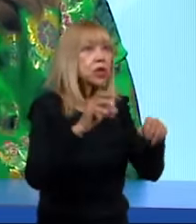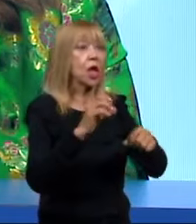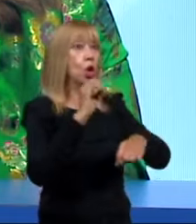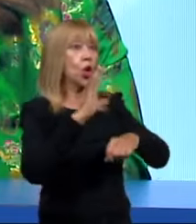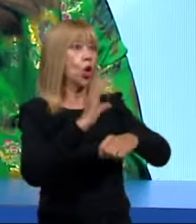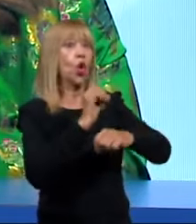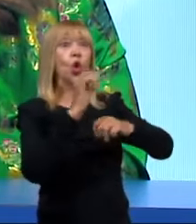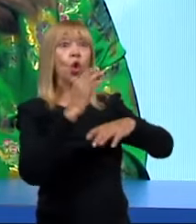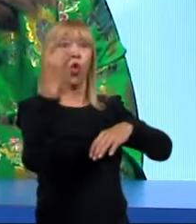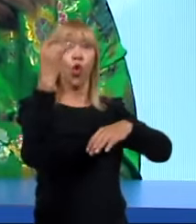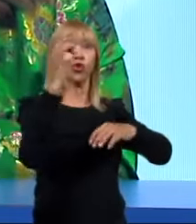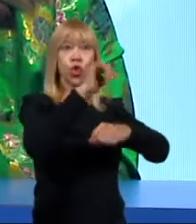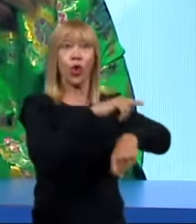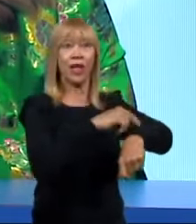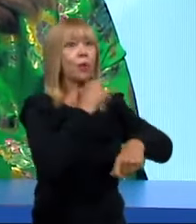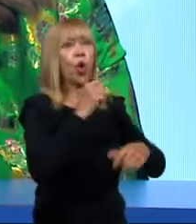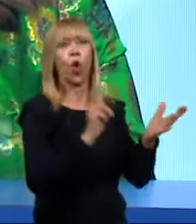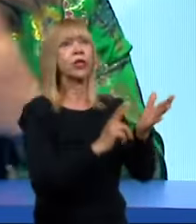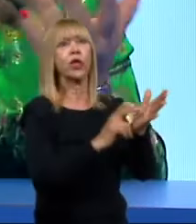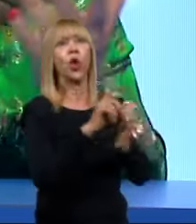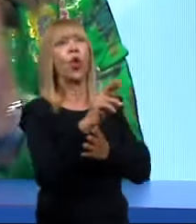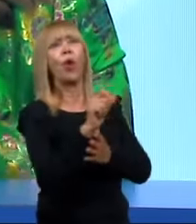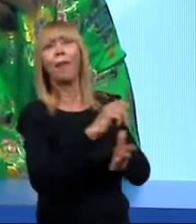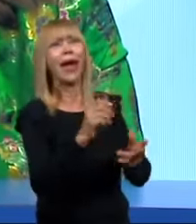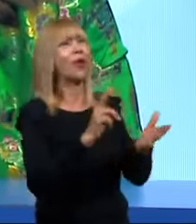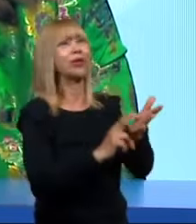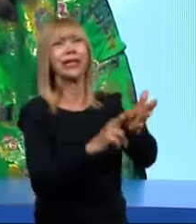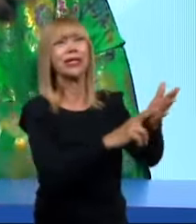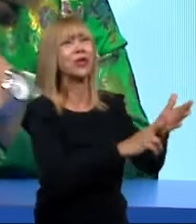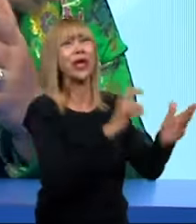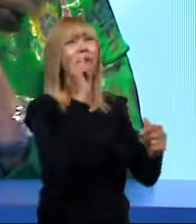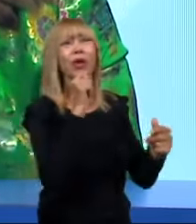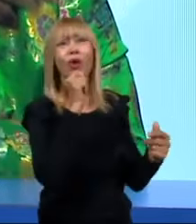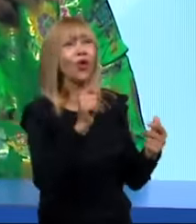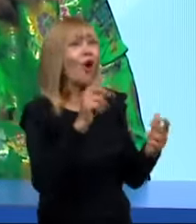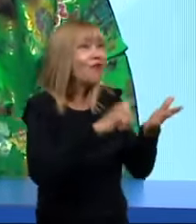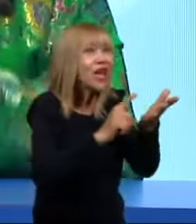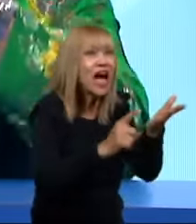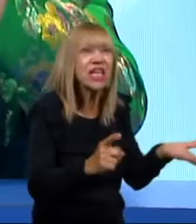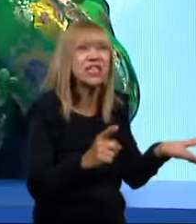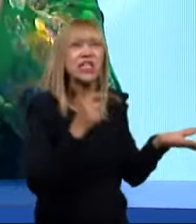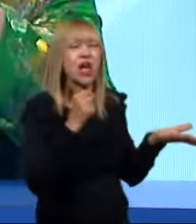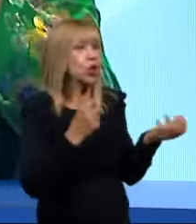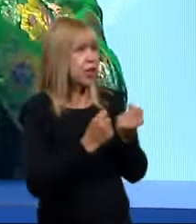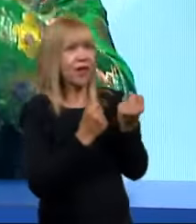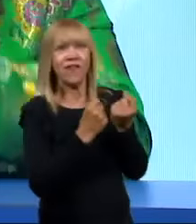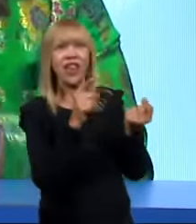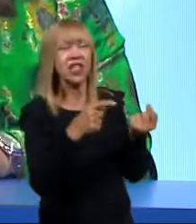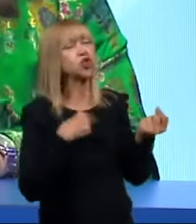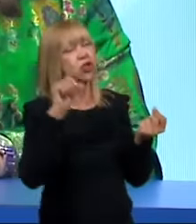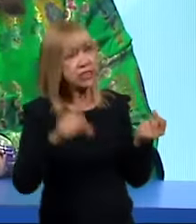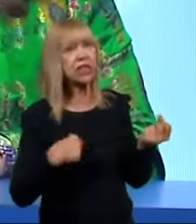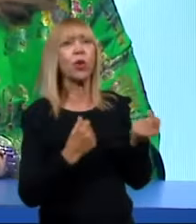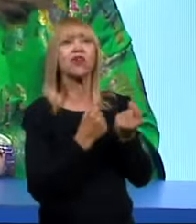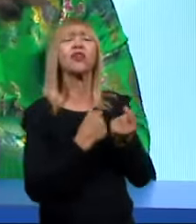no como nos ocurre actualmente con un contrato de Luma y contrataciones que el gobierno no fiscaliza y no te defiende a ti. Yo sí te voy a